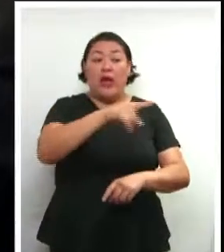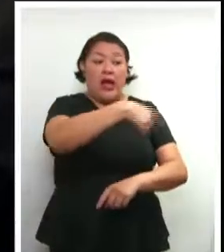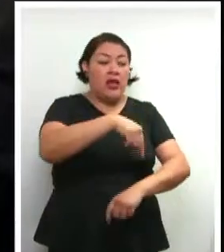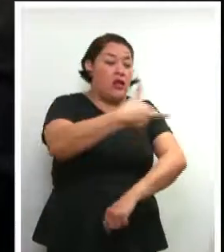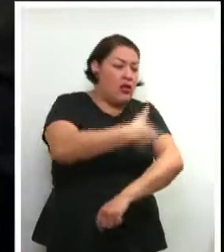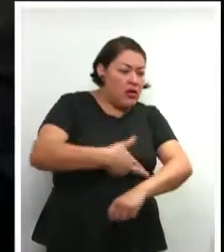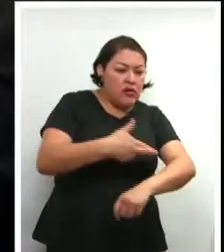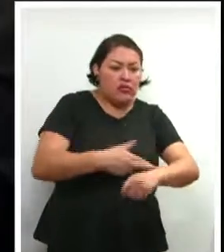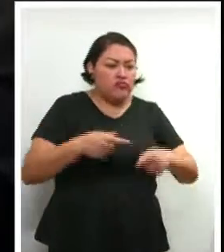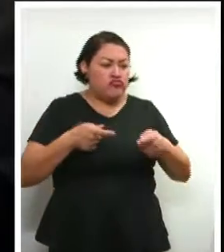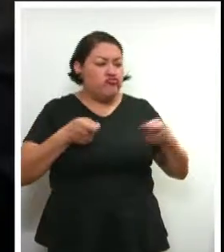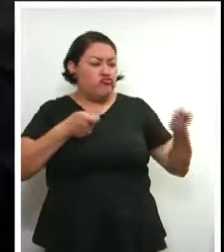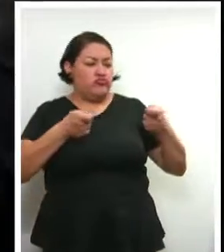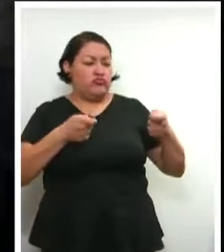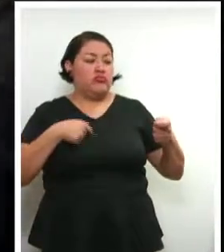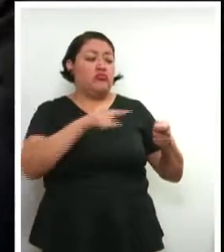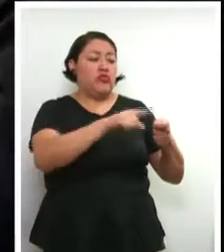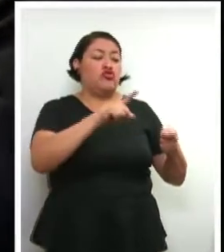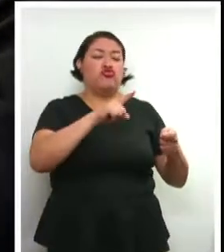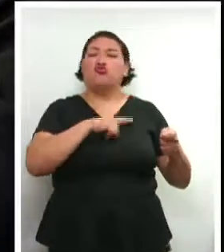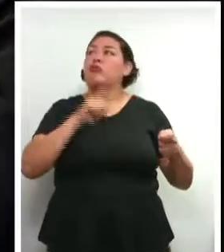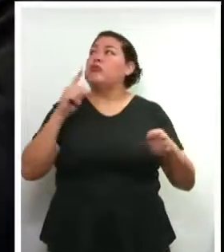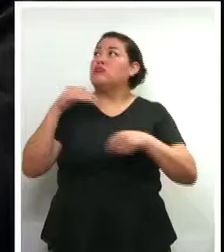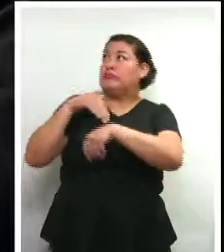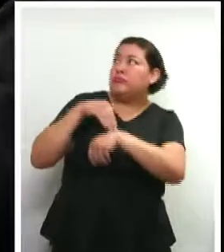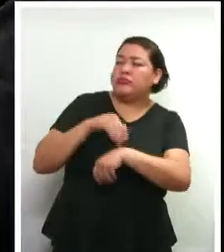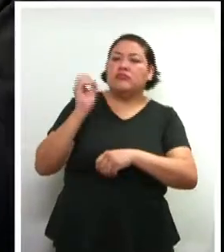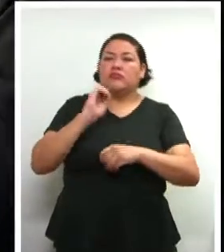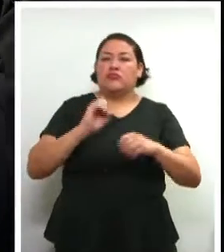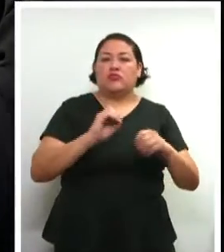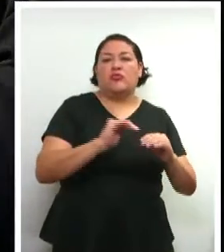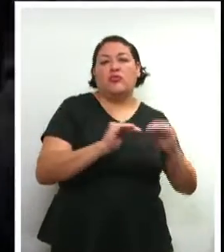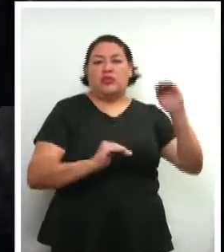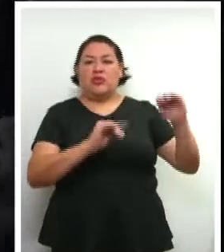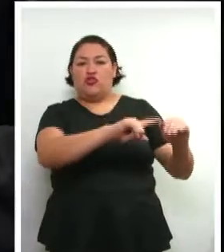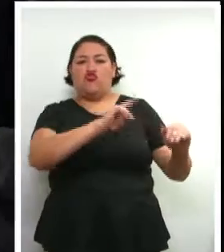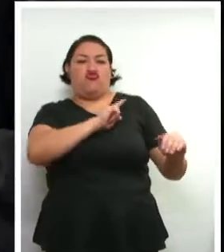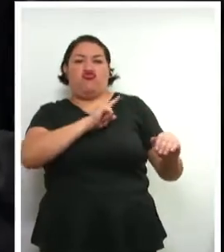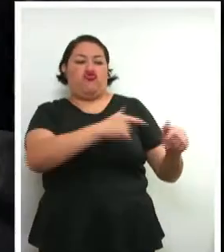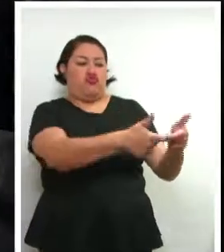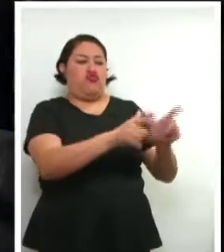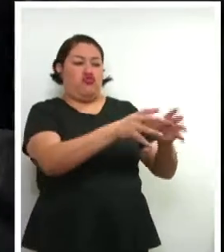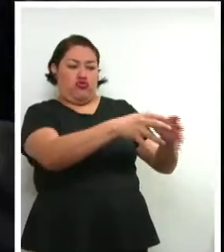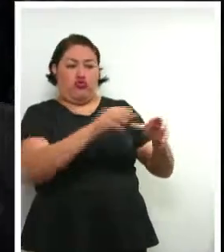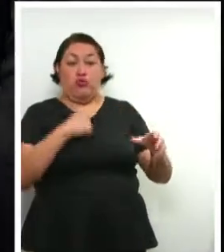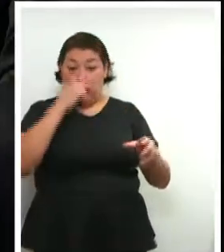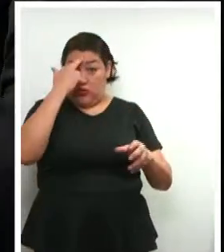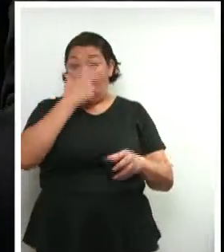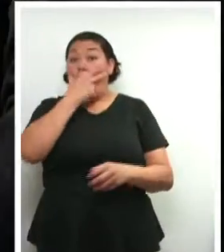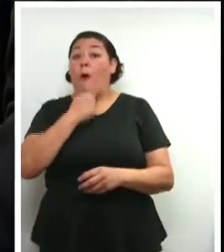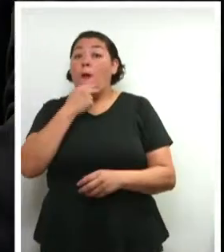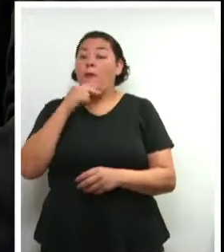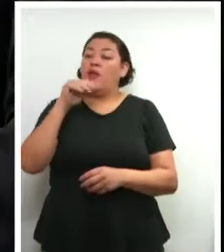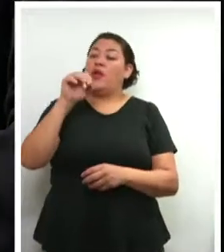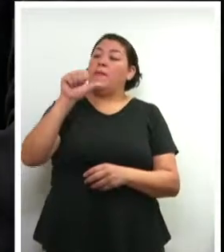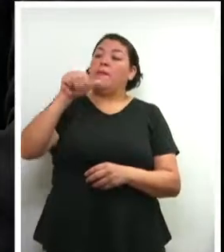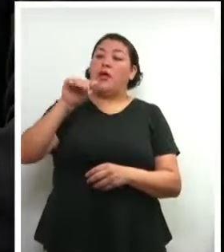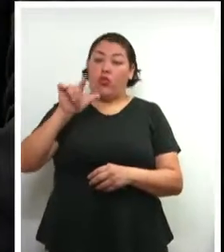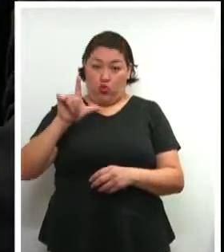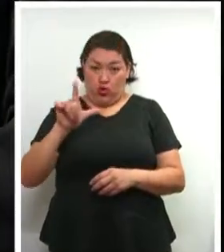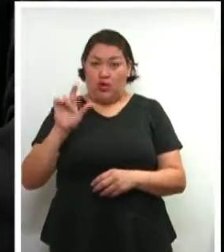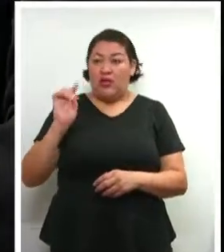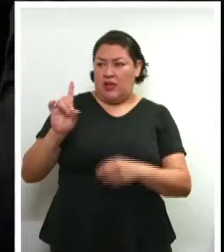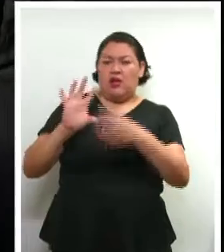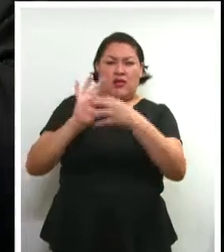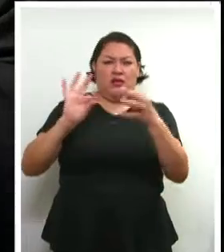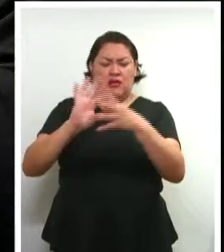pero no subordinado a otro. Por eso, tomamos en cuenta al maestro Manuel García Pelayo, quien considera